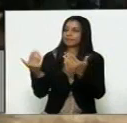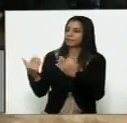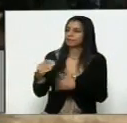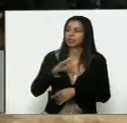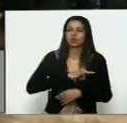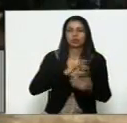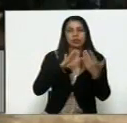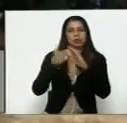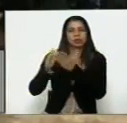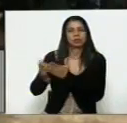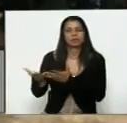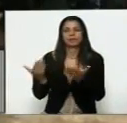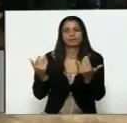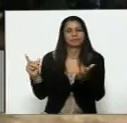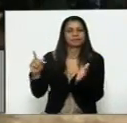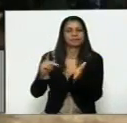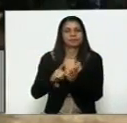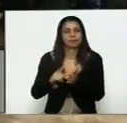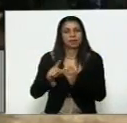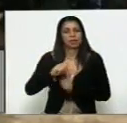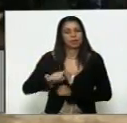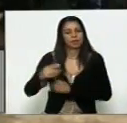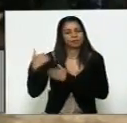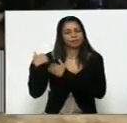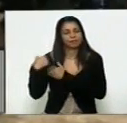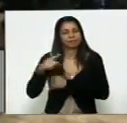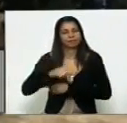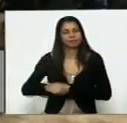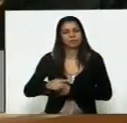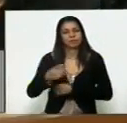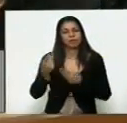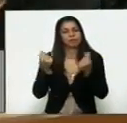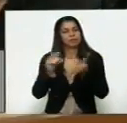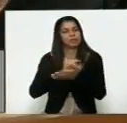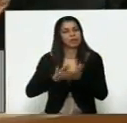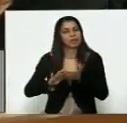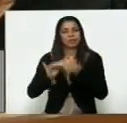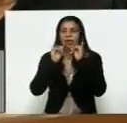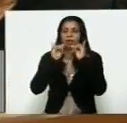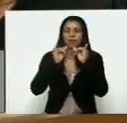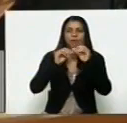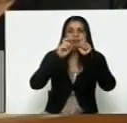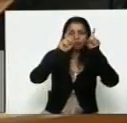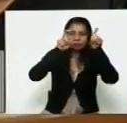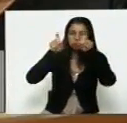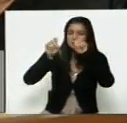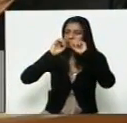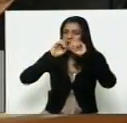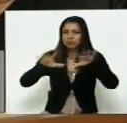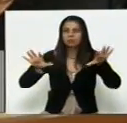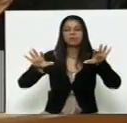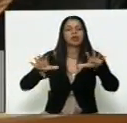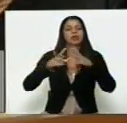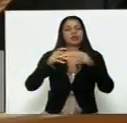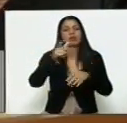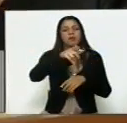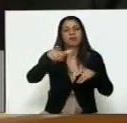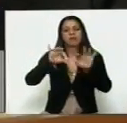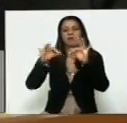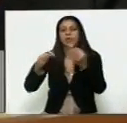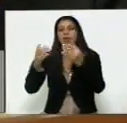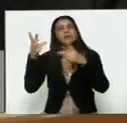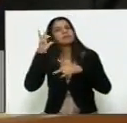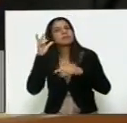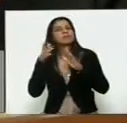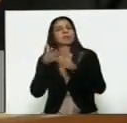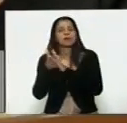sociedad, debe garantizar el acceso gratuito a la información integral a todas las familias